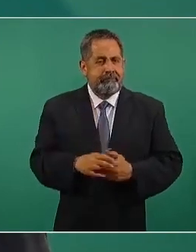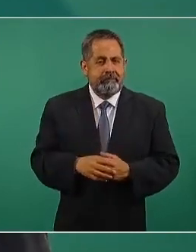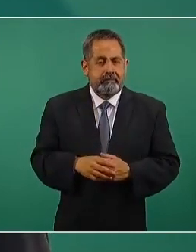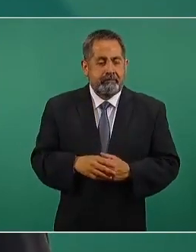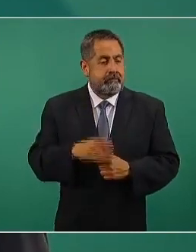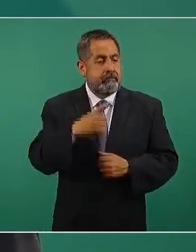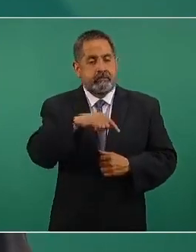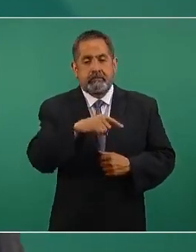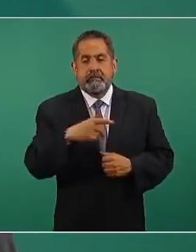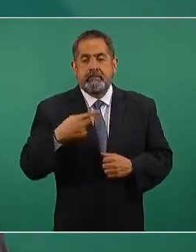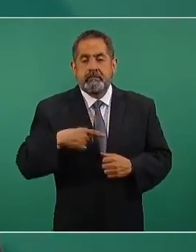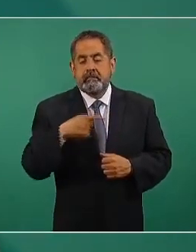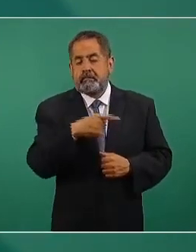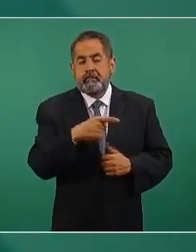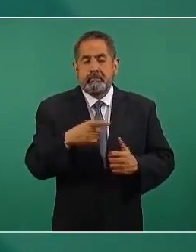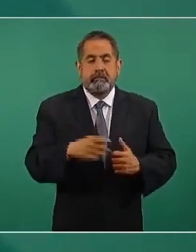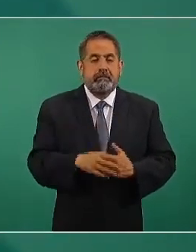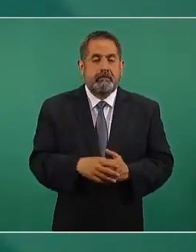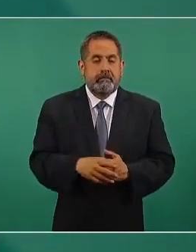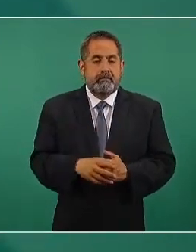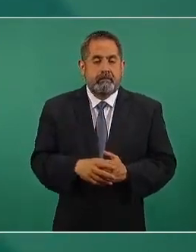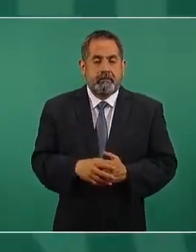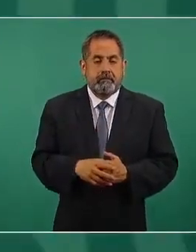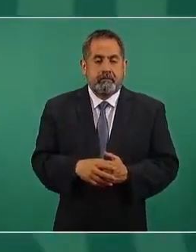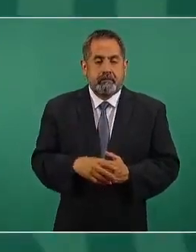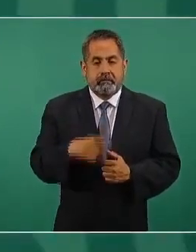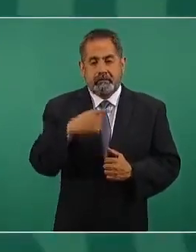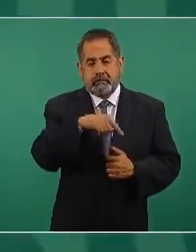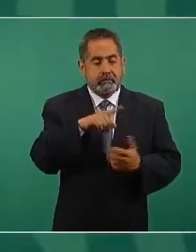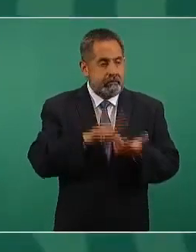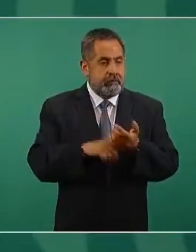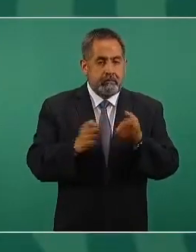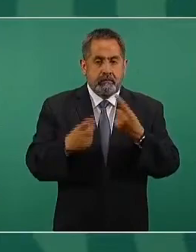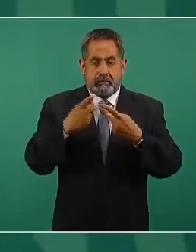es que gente que fue